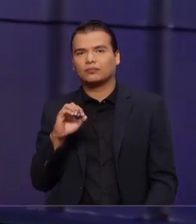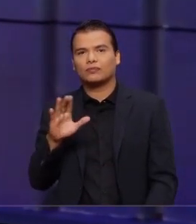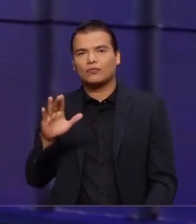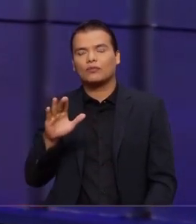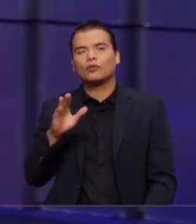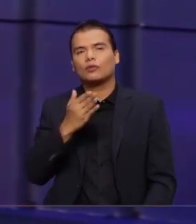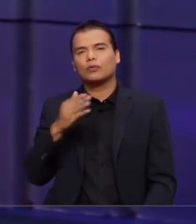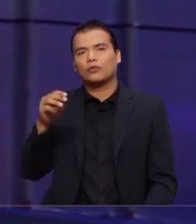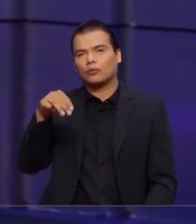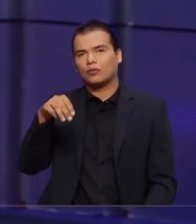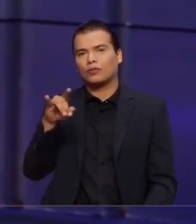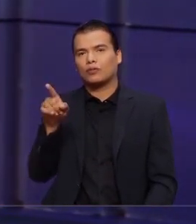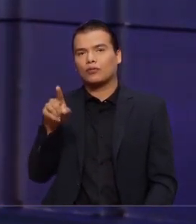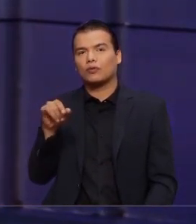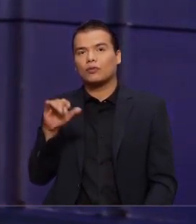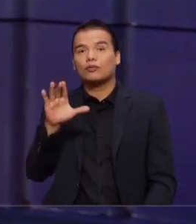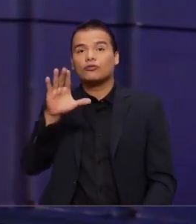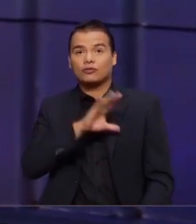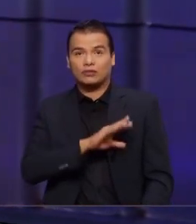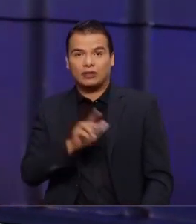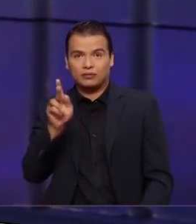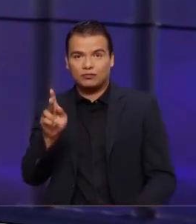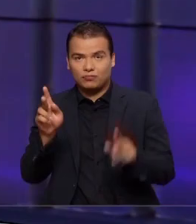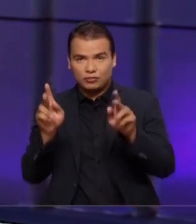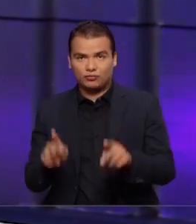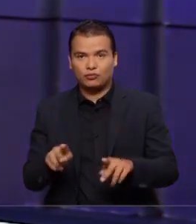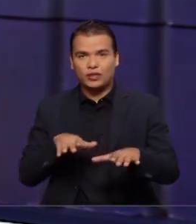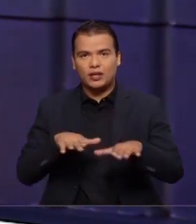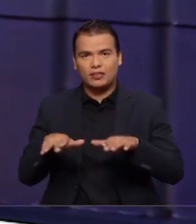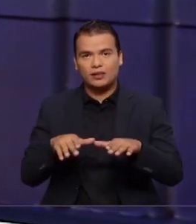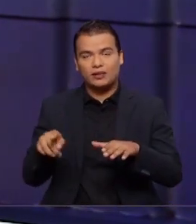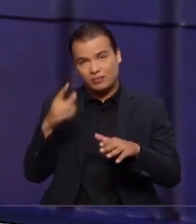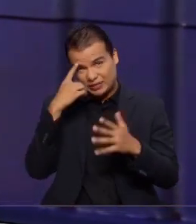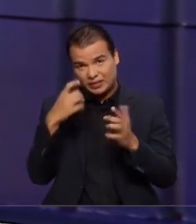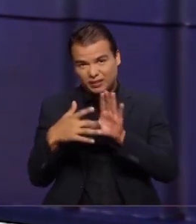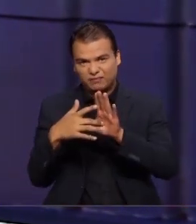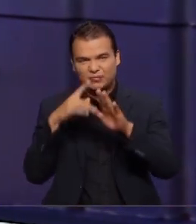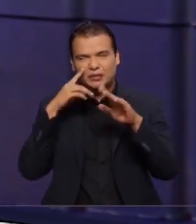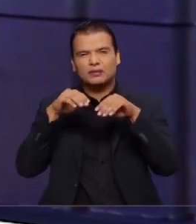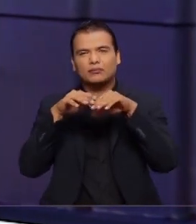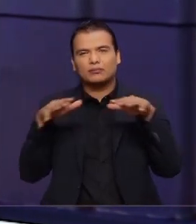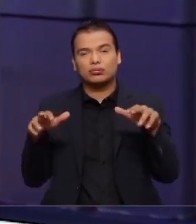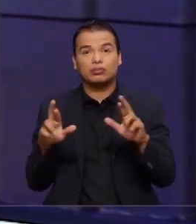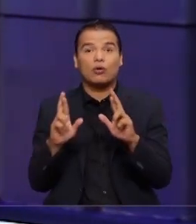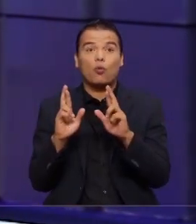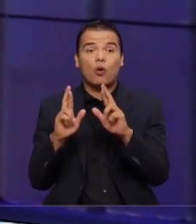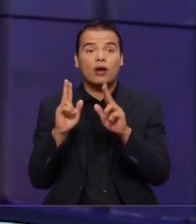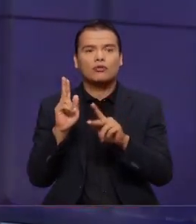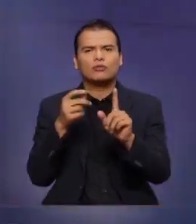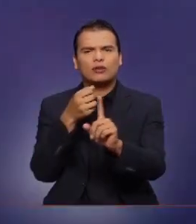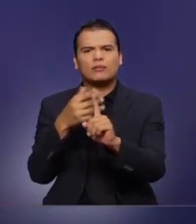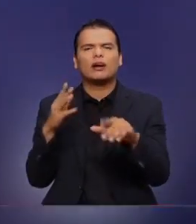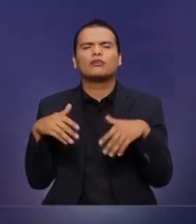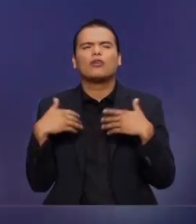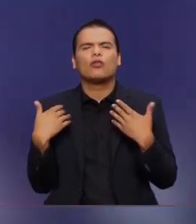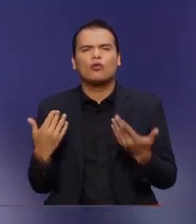revelación de la música electrónica en el país. Él espera que las personas se conecten con su esencia a través del ritmo.